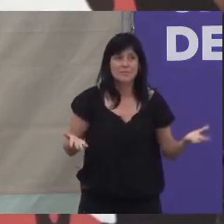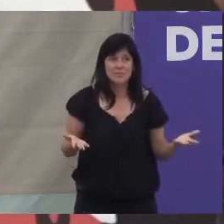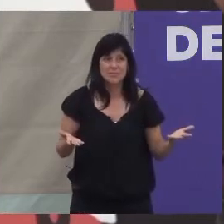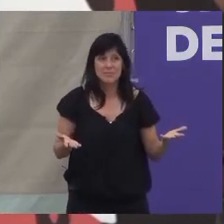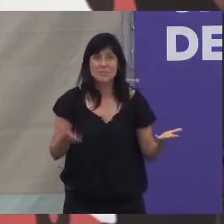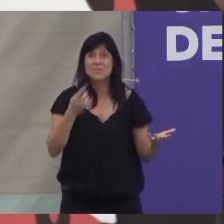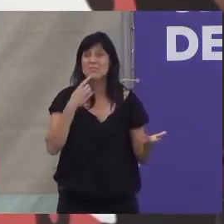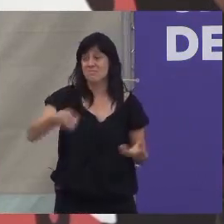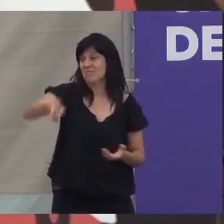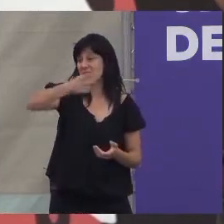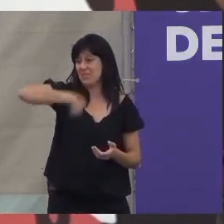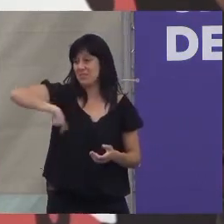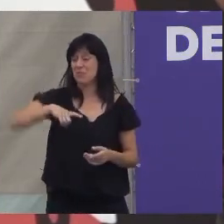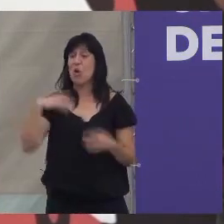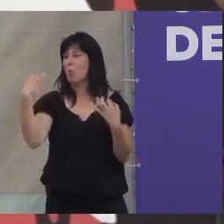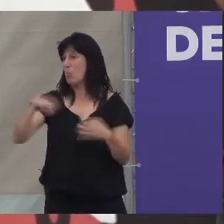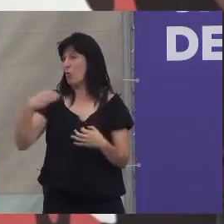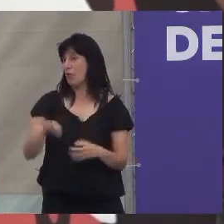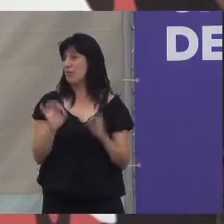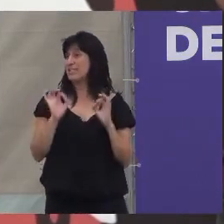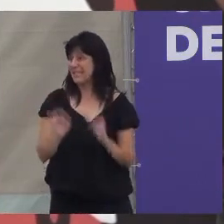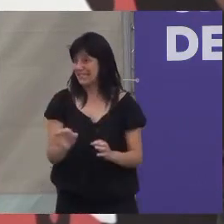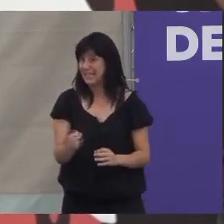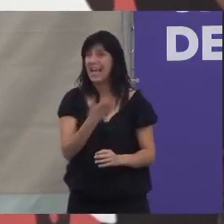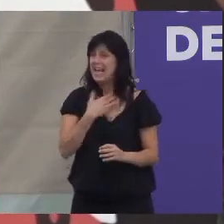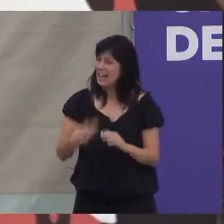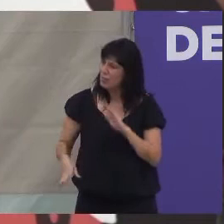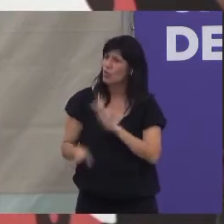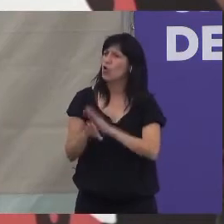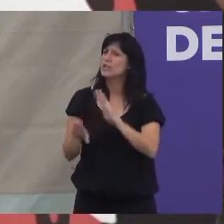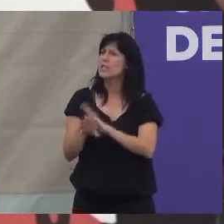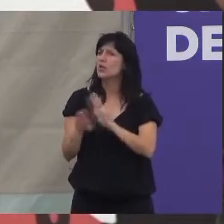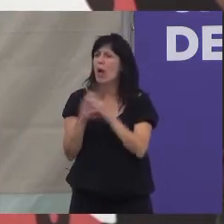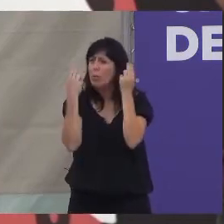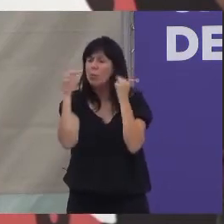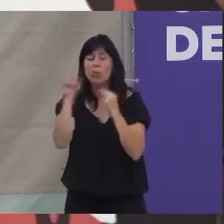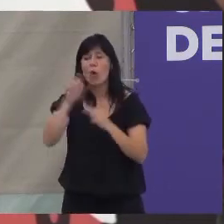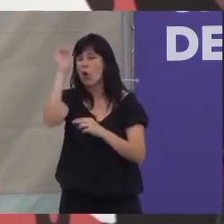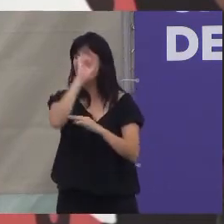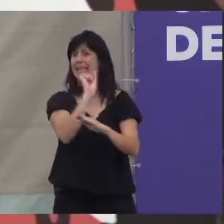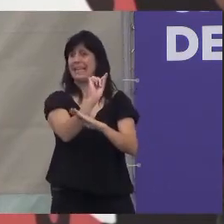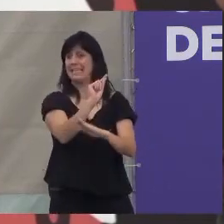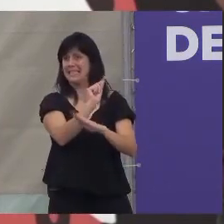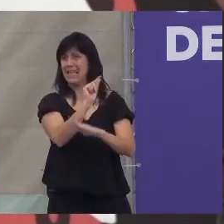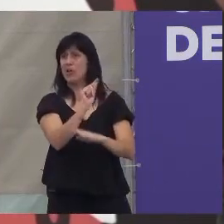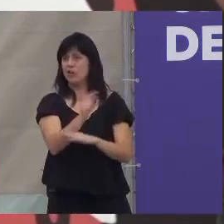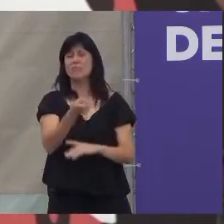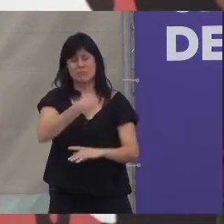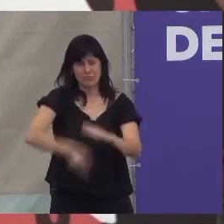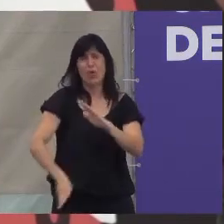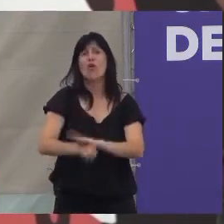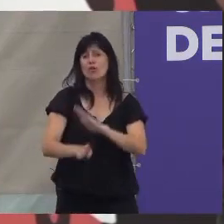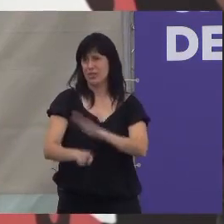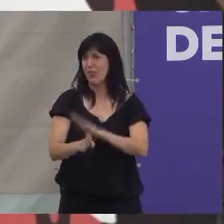como somos en Podemos, queremos continuar siendo críticos y lo seguiremos siendo.